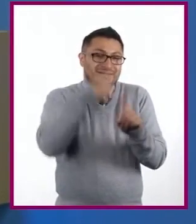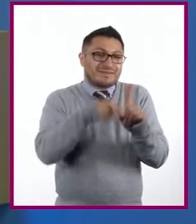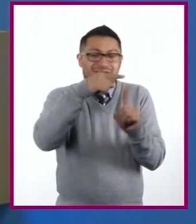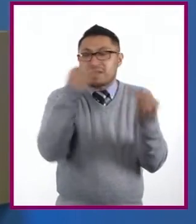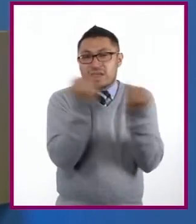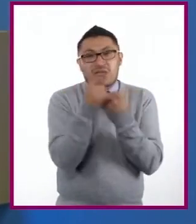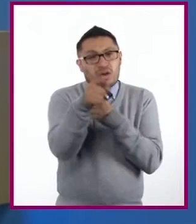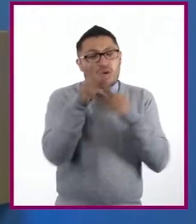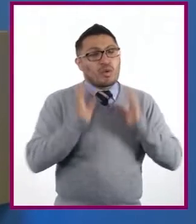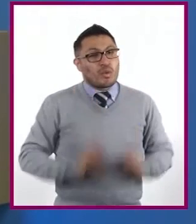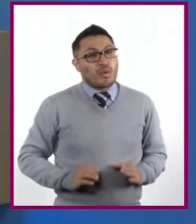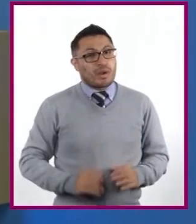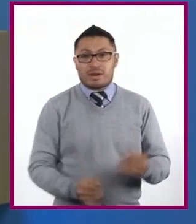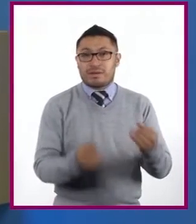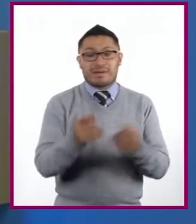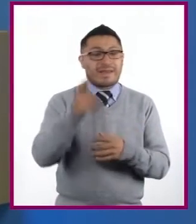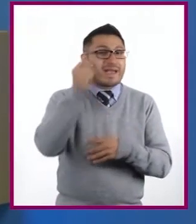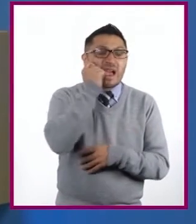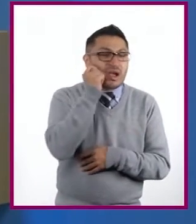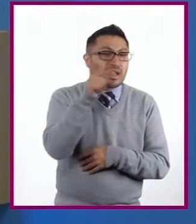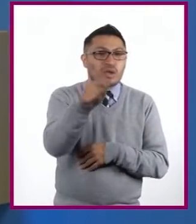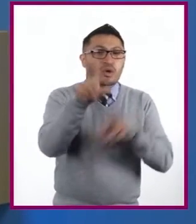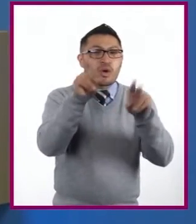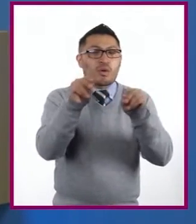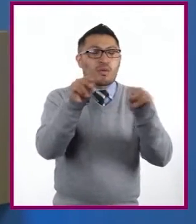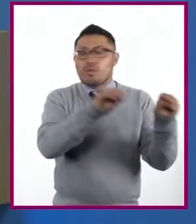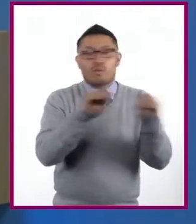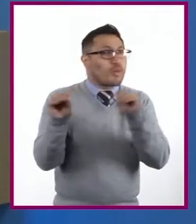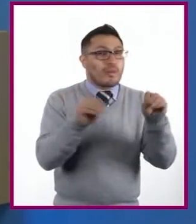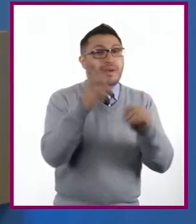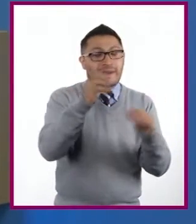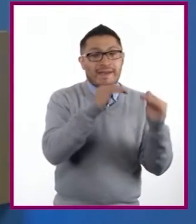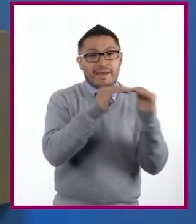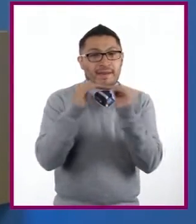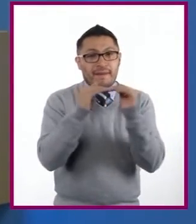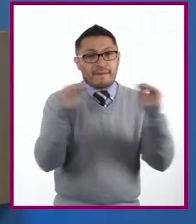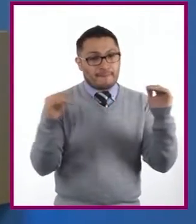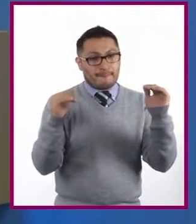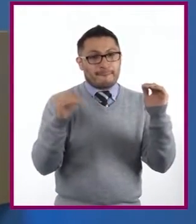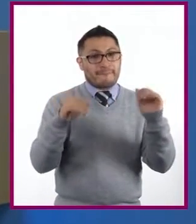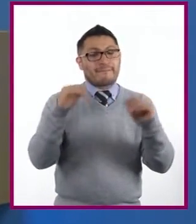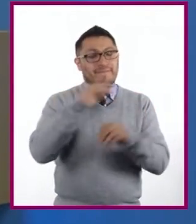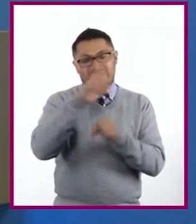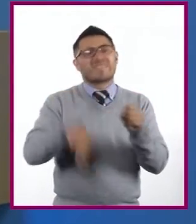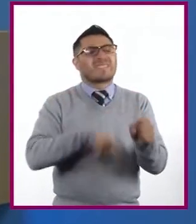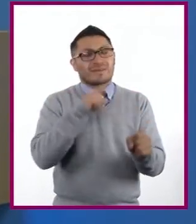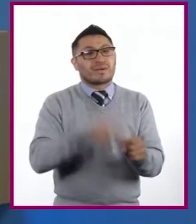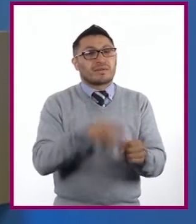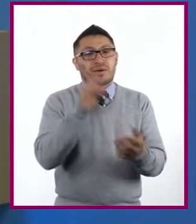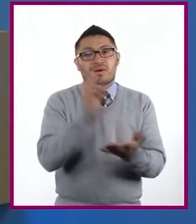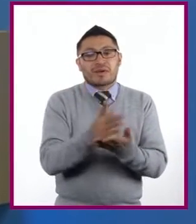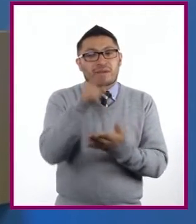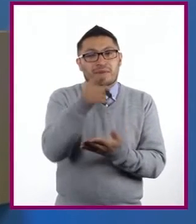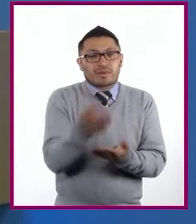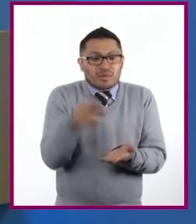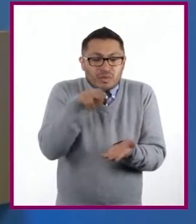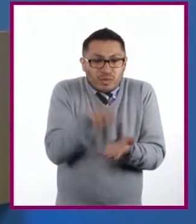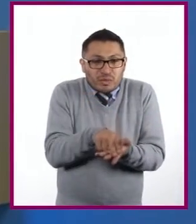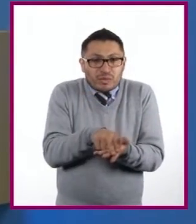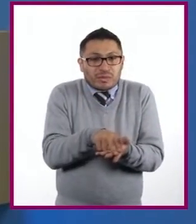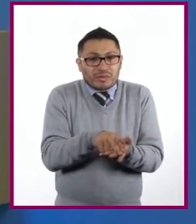tuya. Y aunque no te movieras, este equilibrio de temperaturas se daría de manera natural solo por estar en